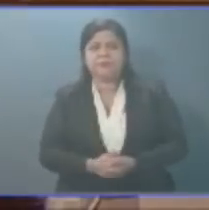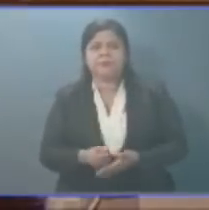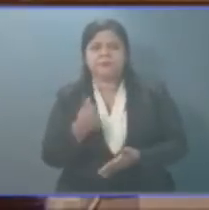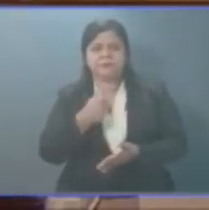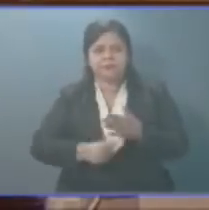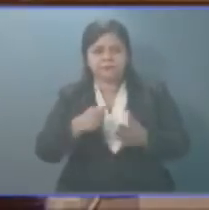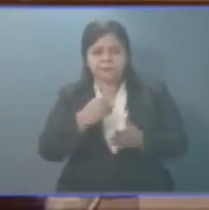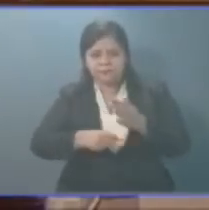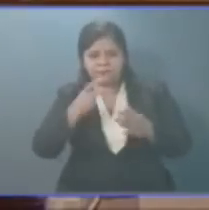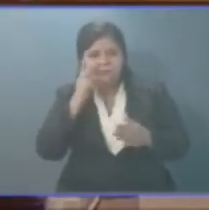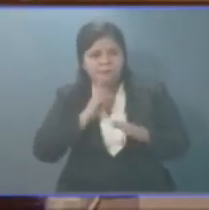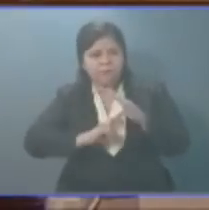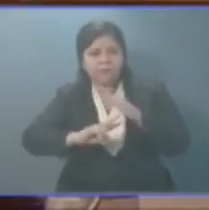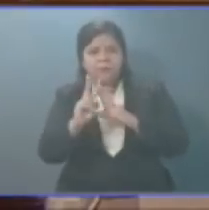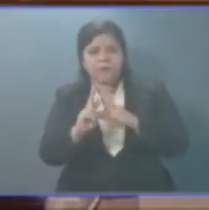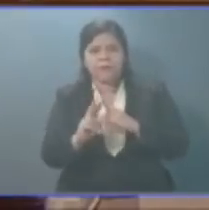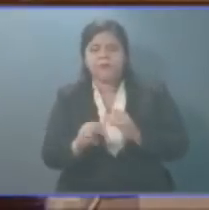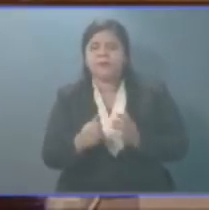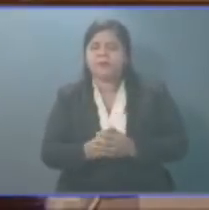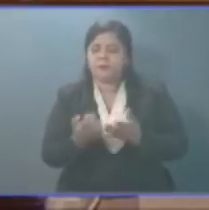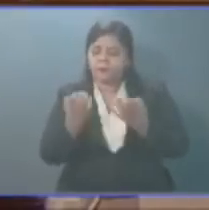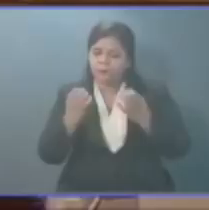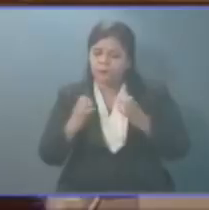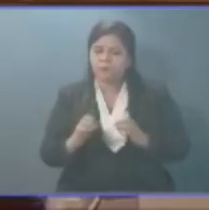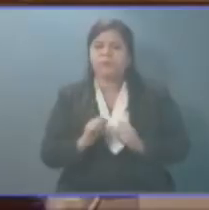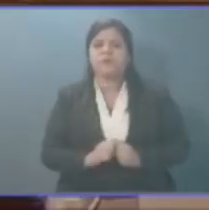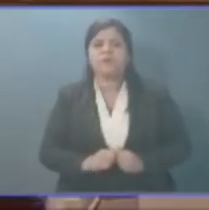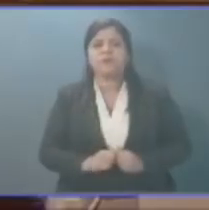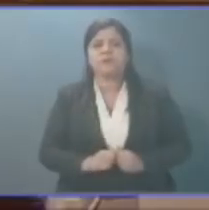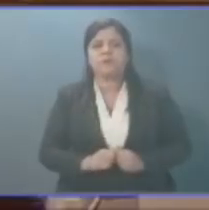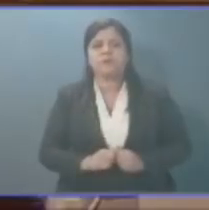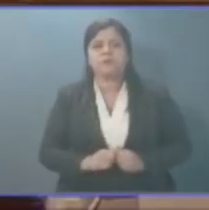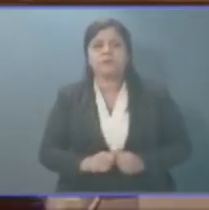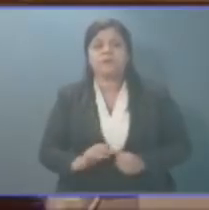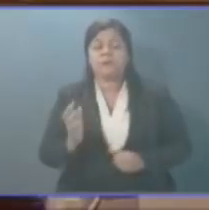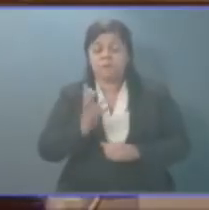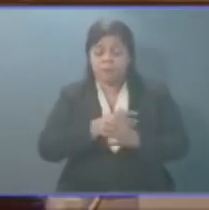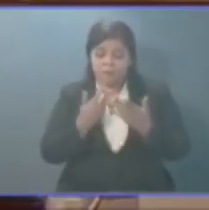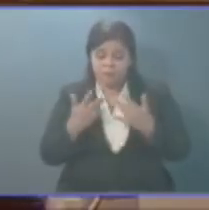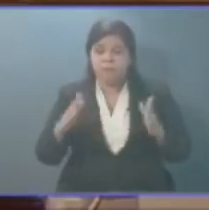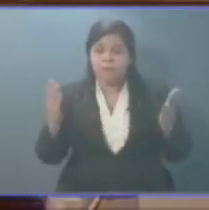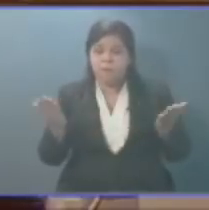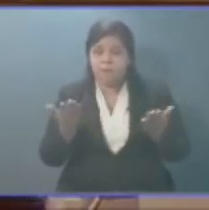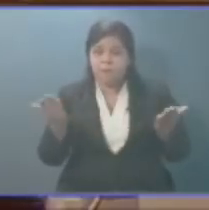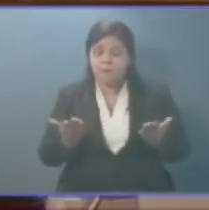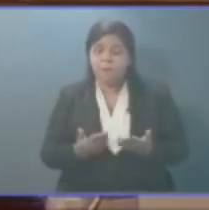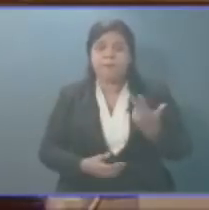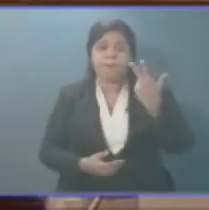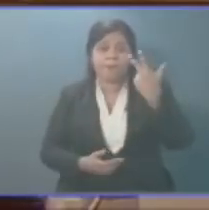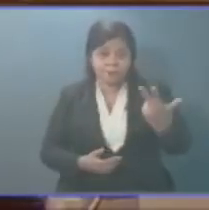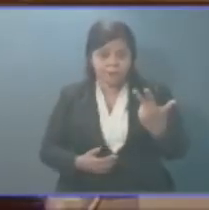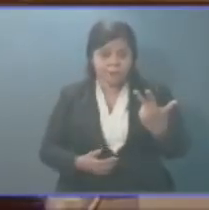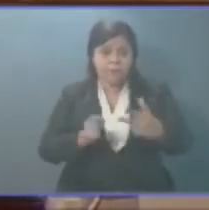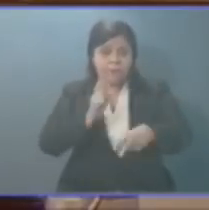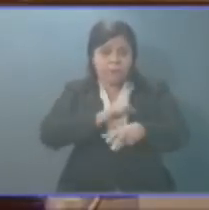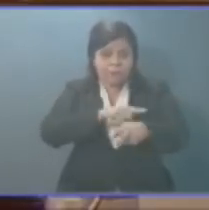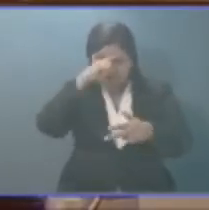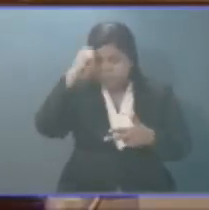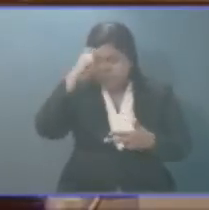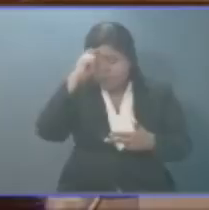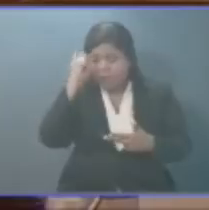Vamos a seguir trabajando con una visión de orden estratégico y con lo que tenemos. Estamos haciendo 3 turnos a fin de